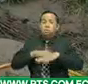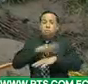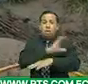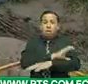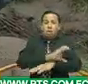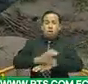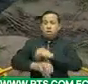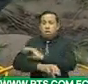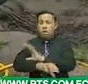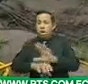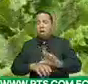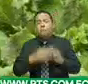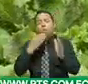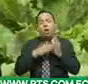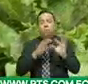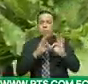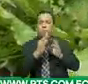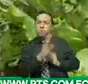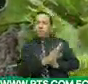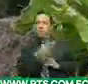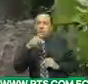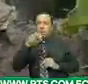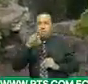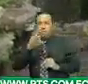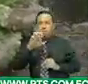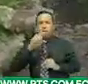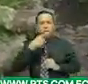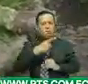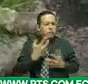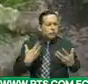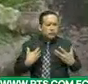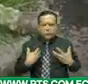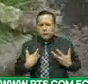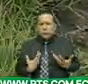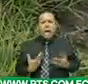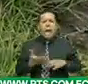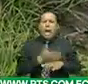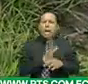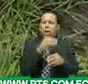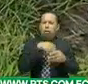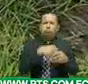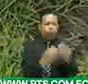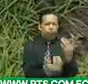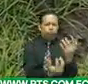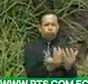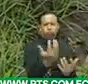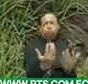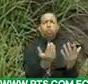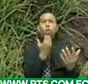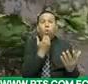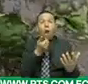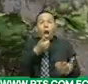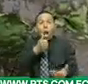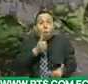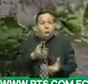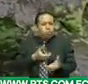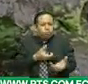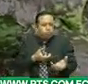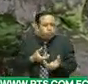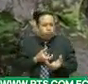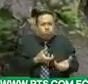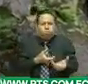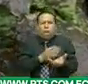Por ejemplo, la familia Pérez intentaba salvar su cultivo de lechuga. Trataban de lavar la ceniza, pero casi